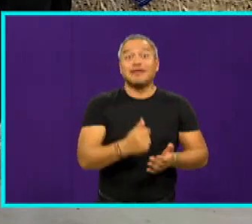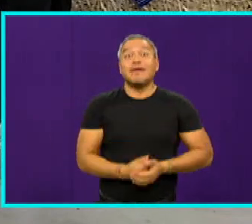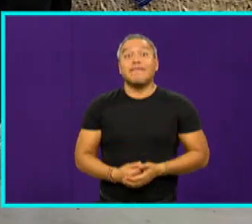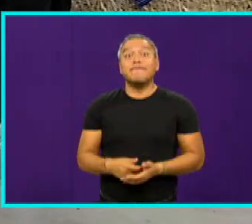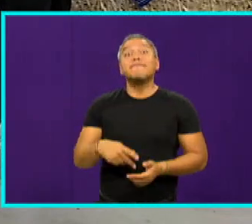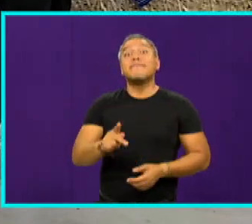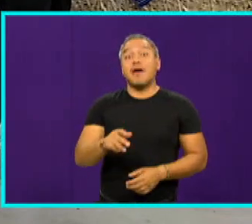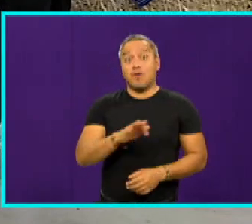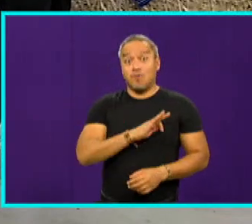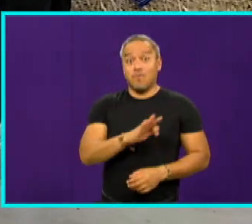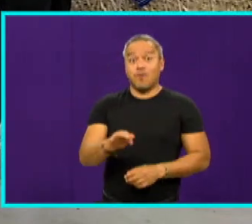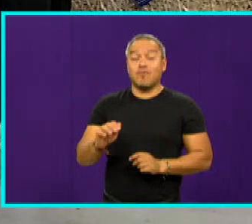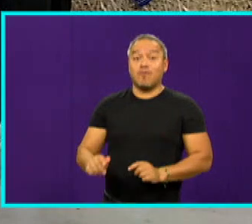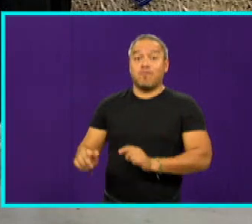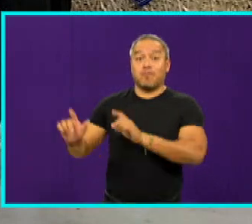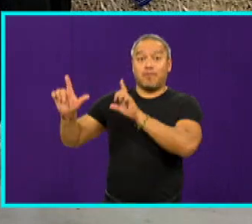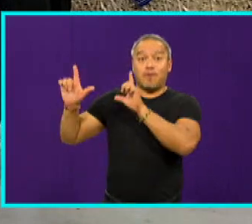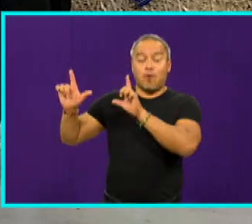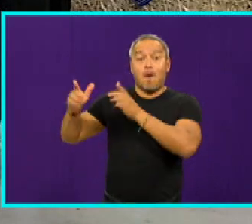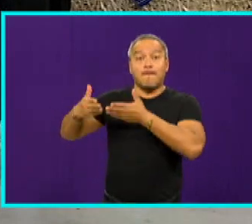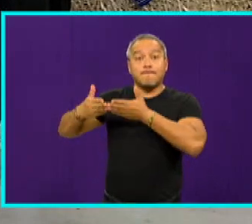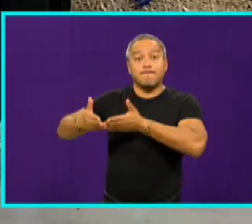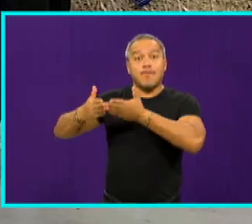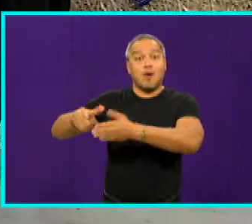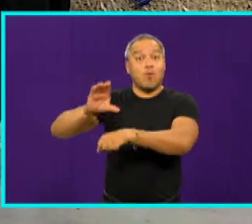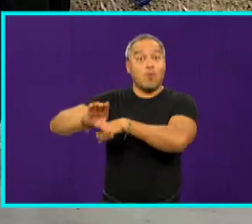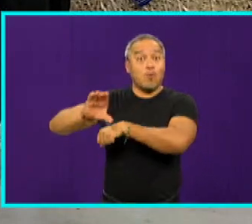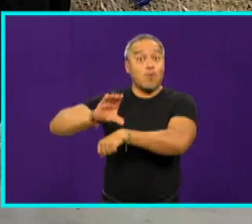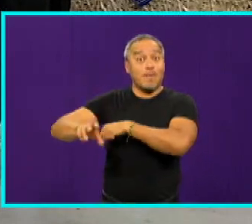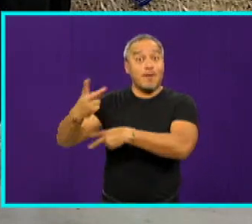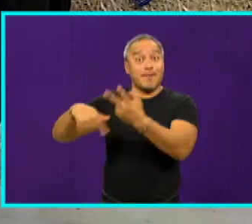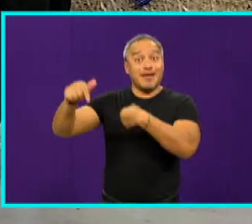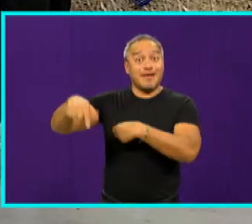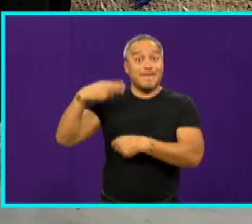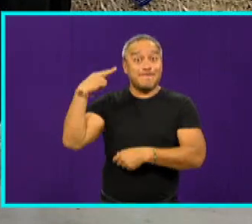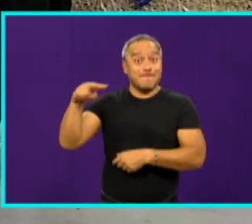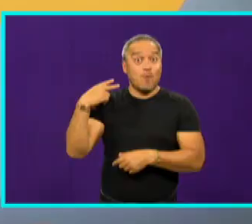una cápsula de un buque de Colombia que estuvo aquí en Veracruz? Vamos.